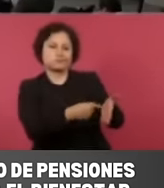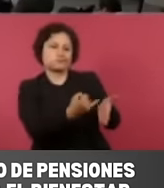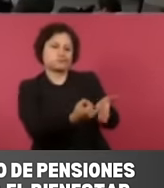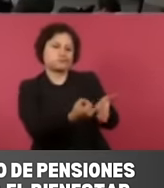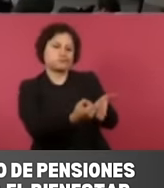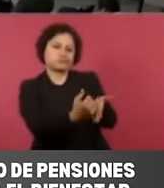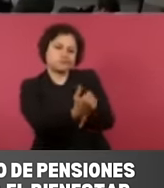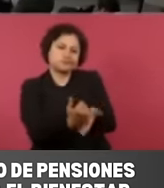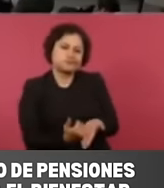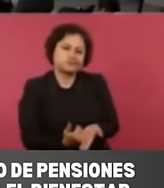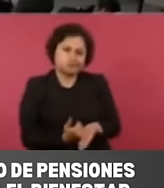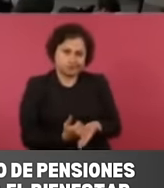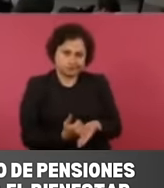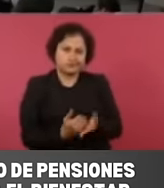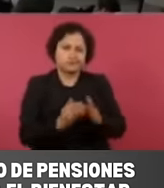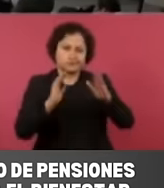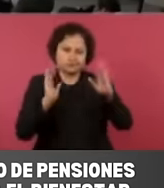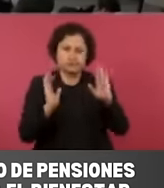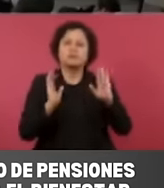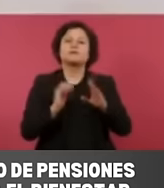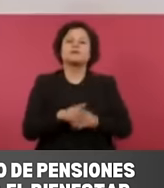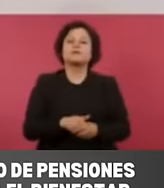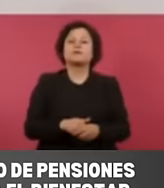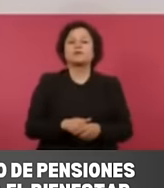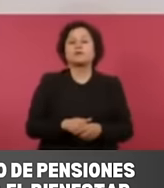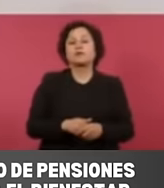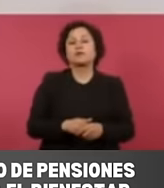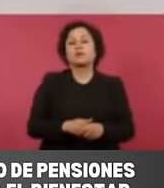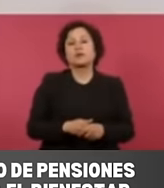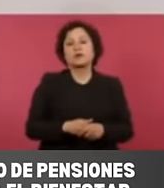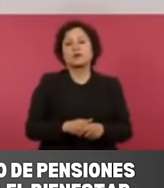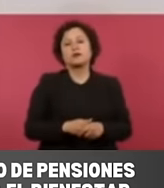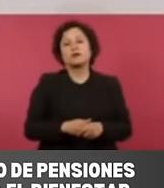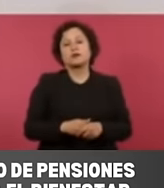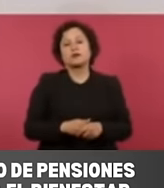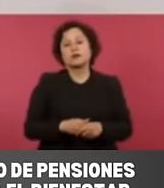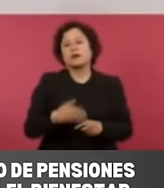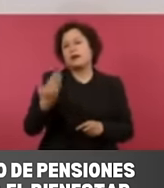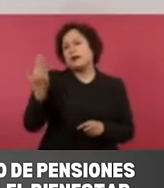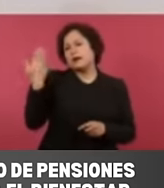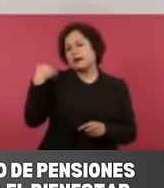Hasta hace poco me informó